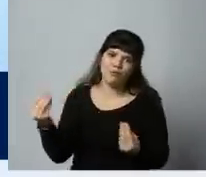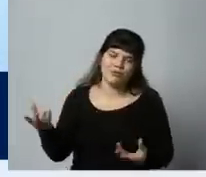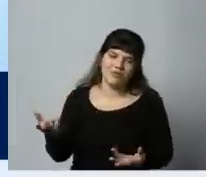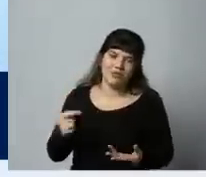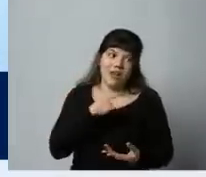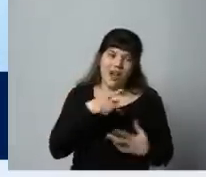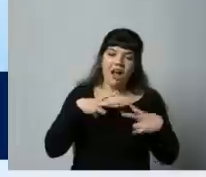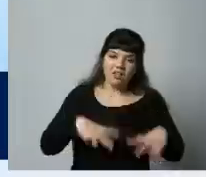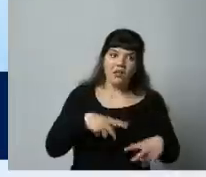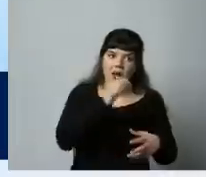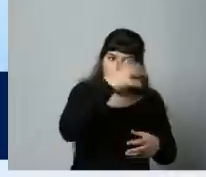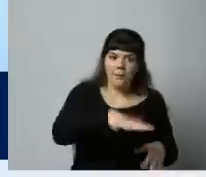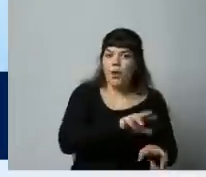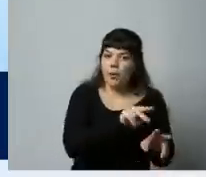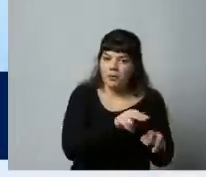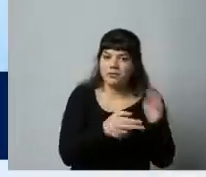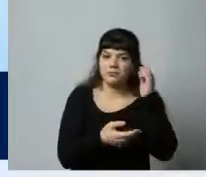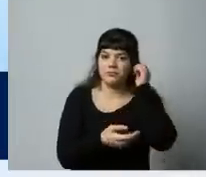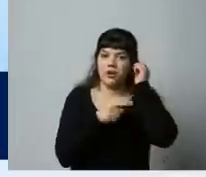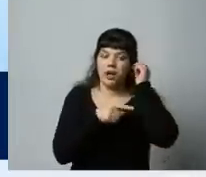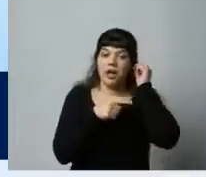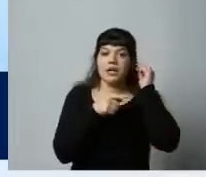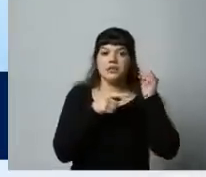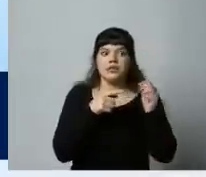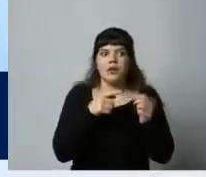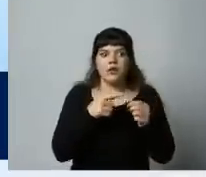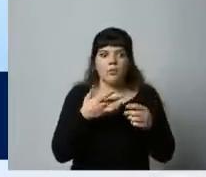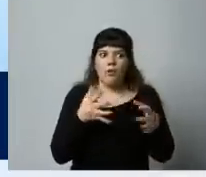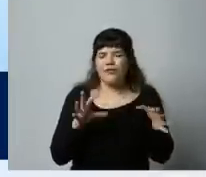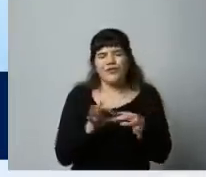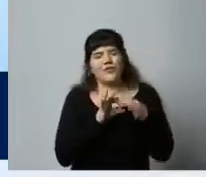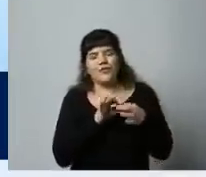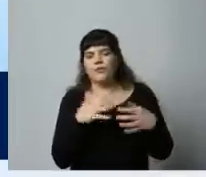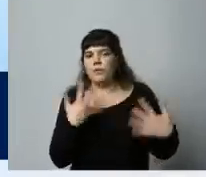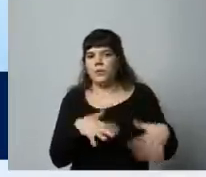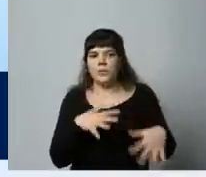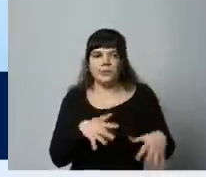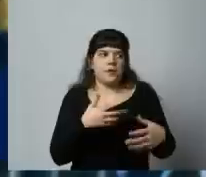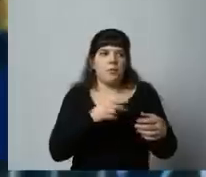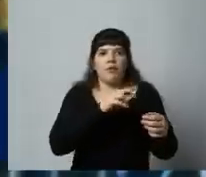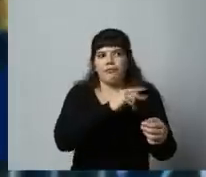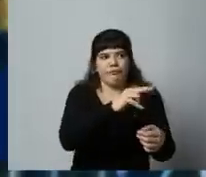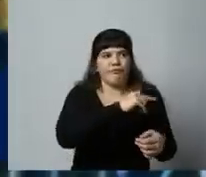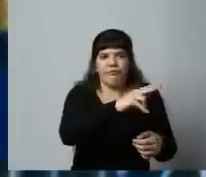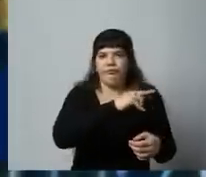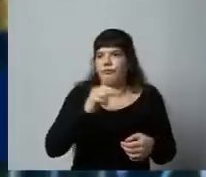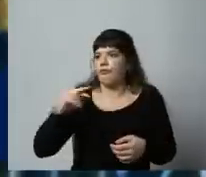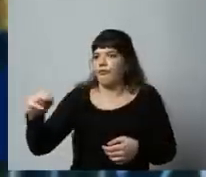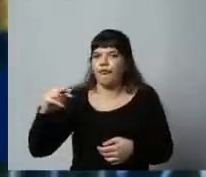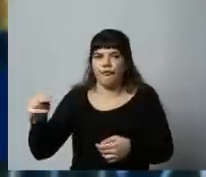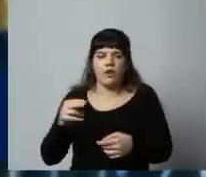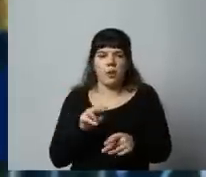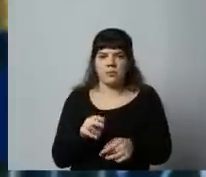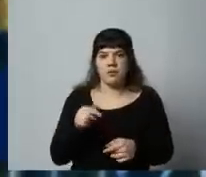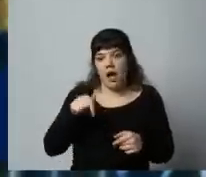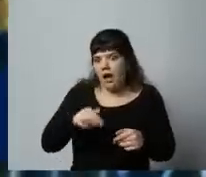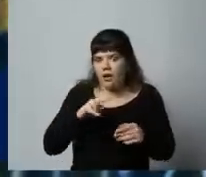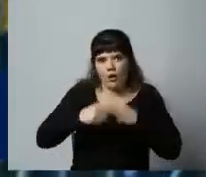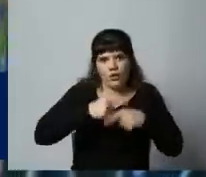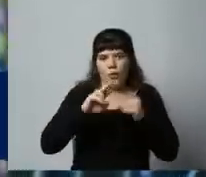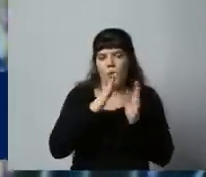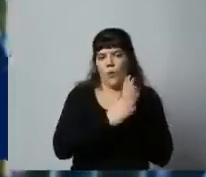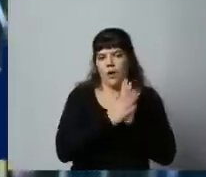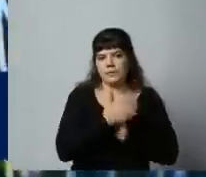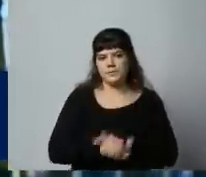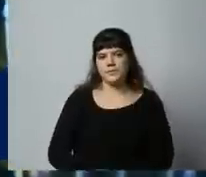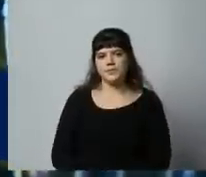conductas que están profundamente arraigadas en algunos ámbitos y que siguen pasando en el Uruguay de hoy seguí poniendo